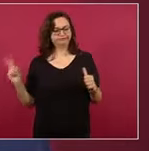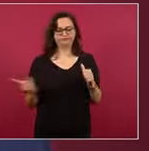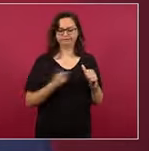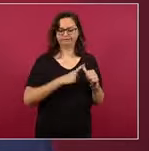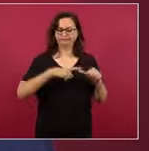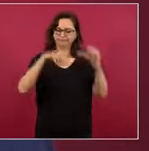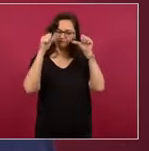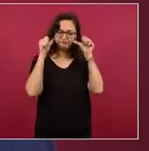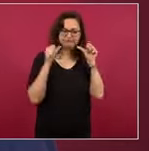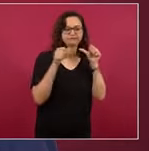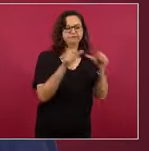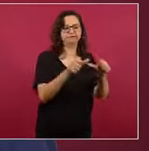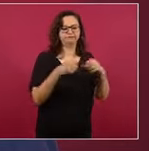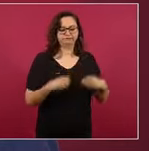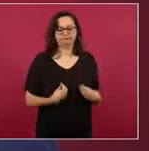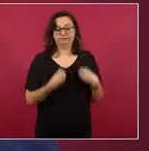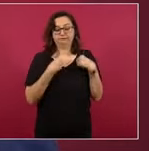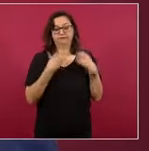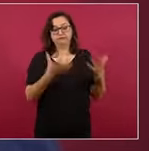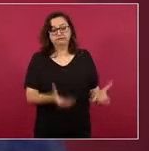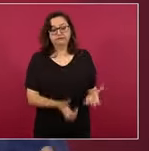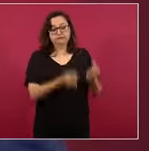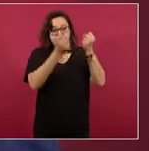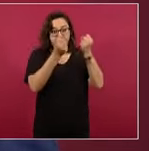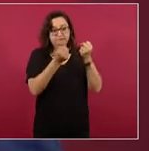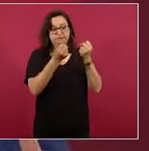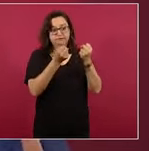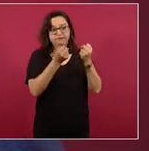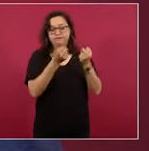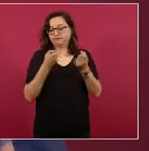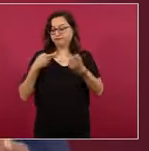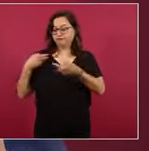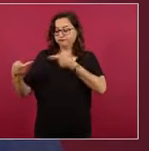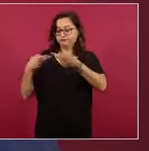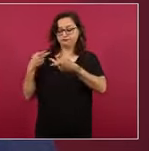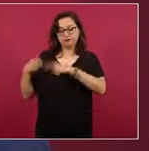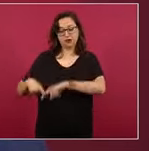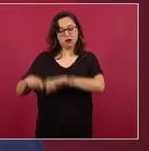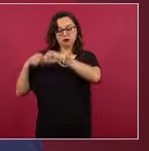vidas, y esto detuvo el plan